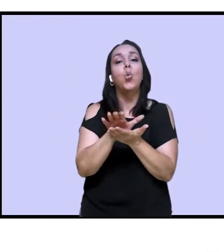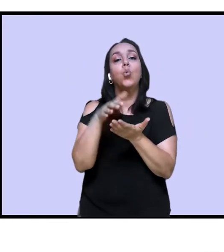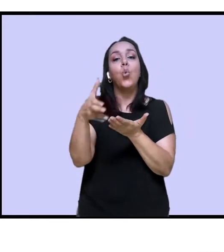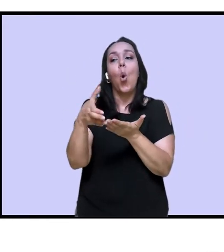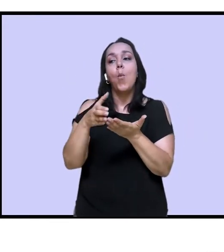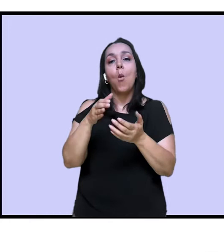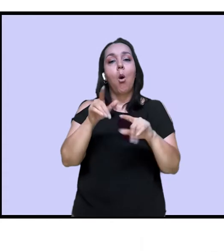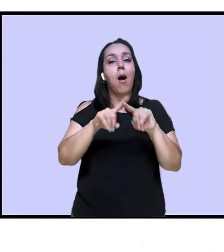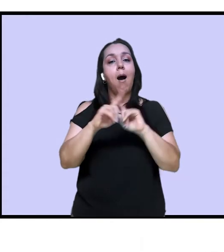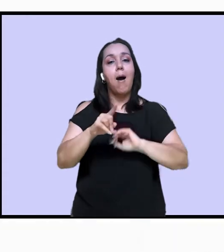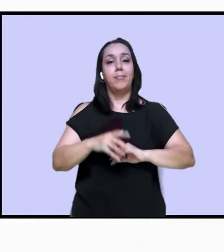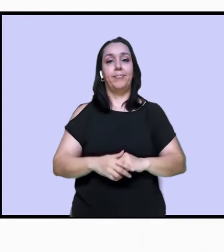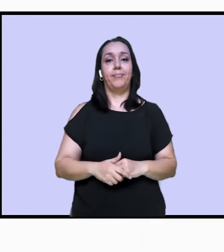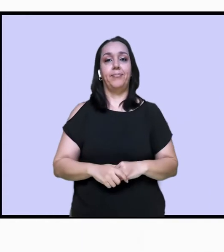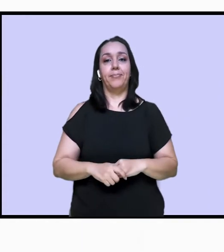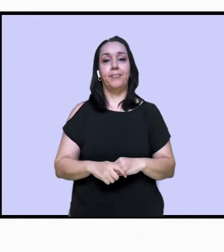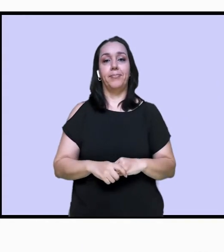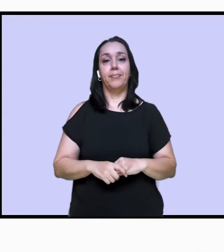han realizado.